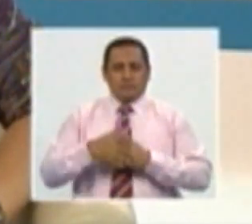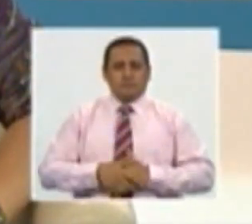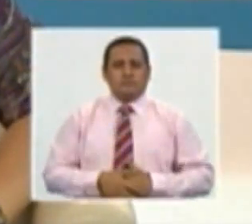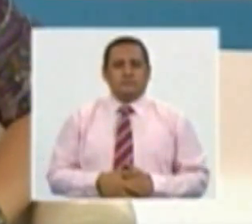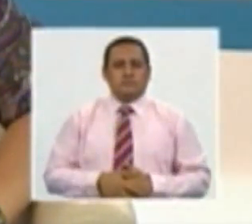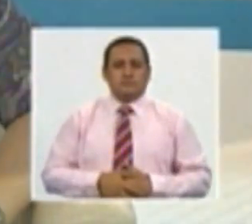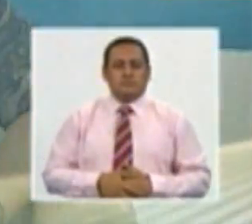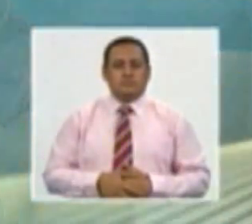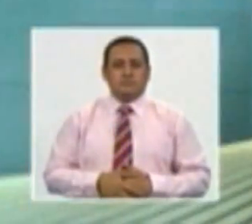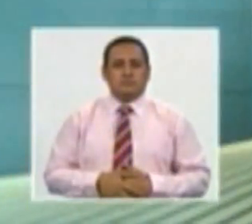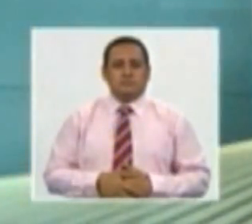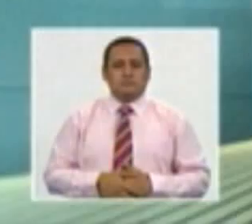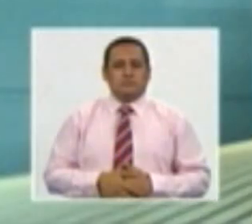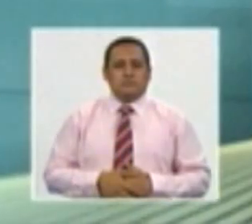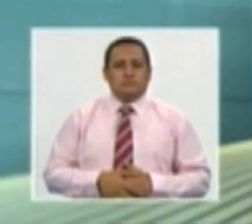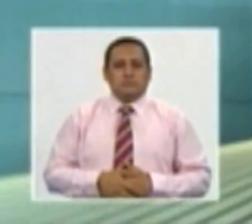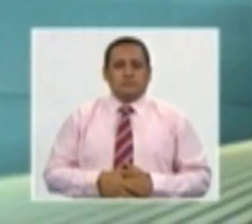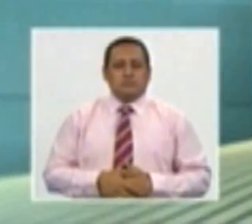programa.